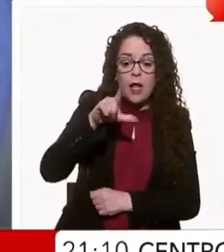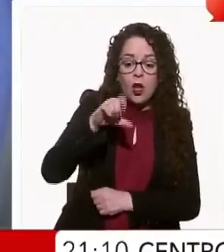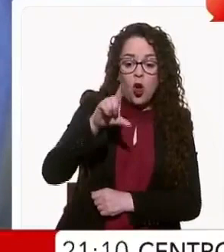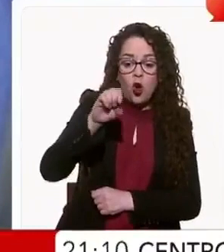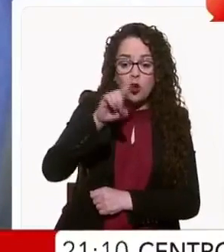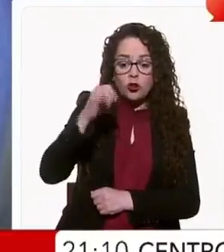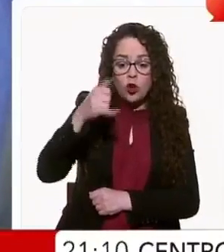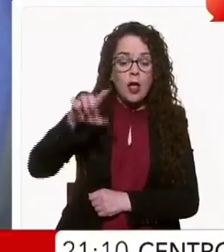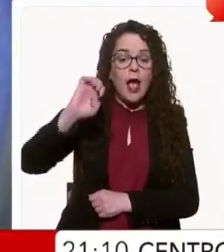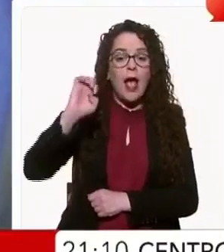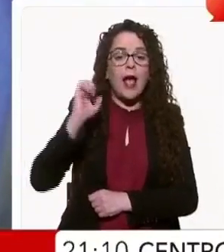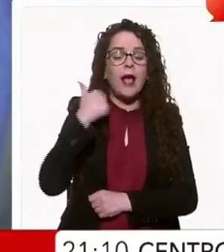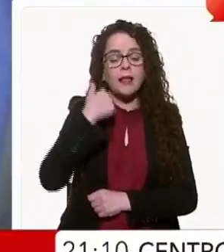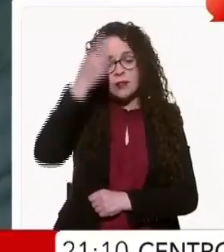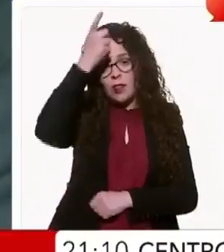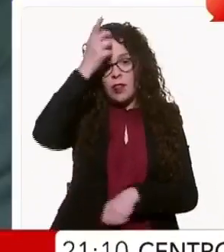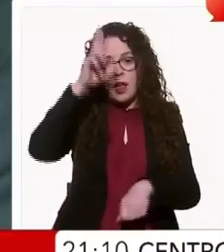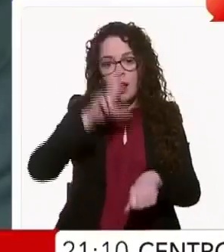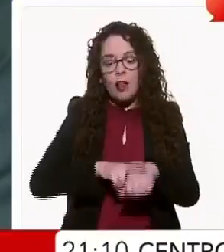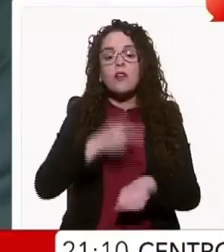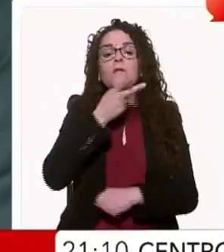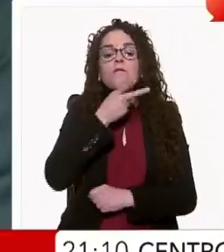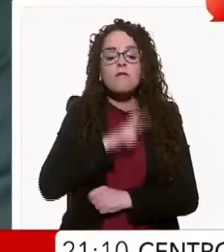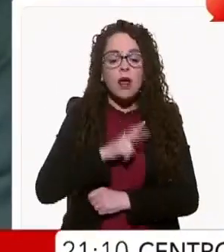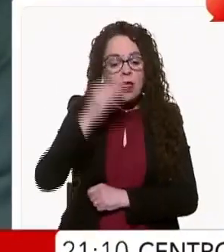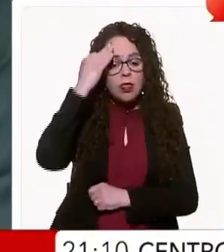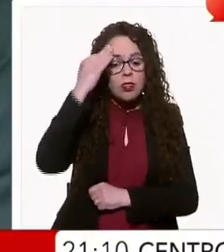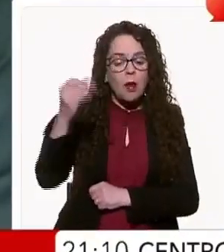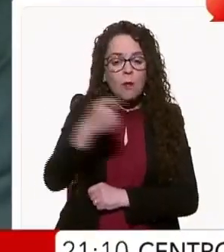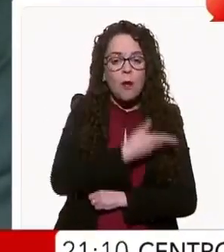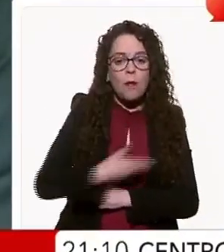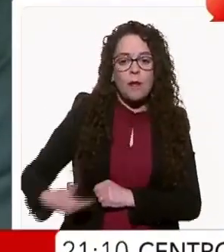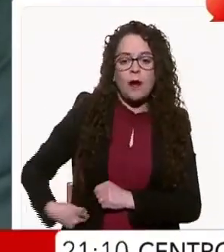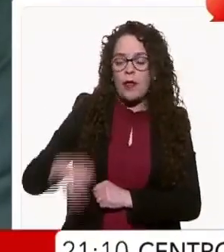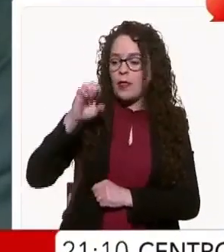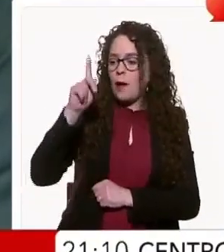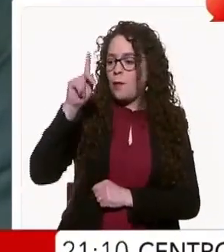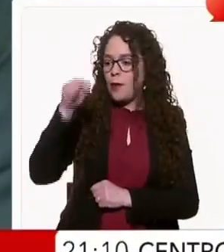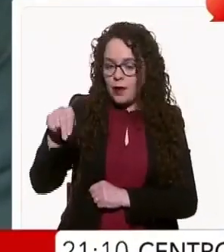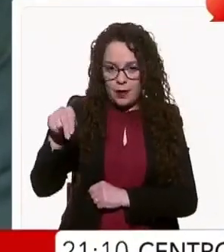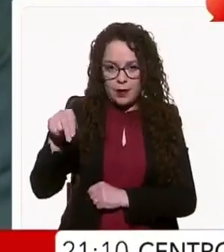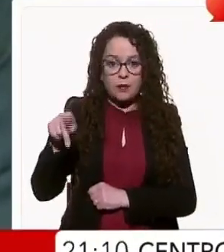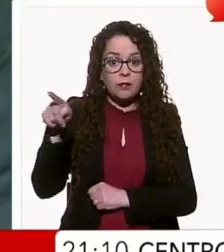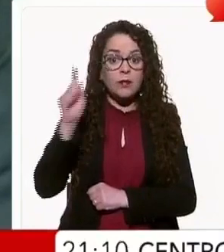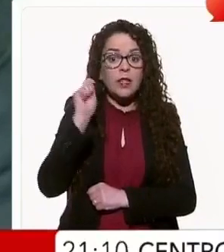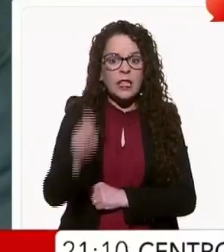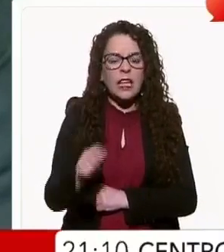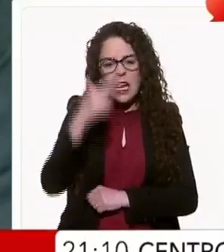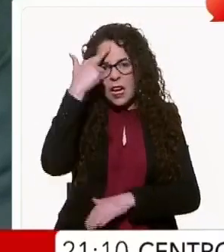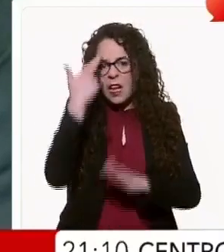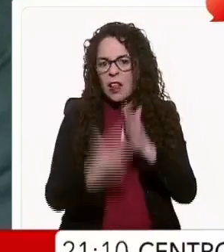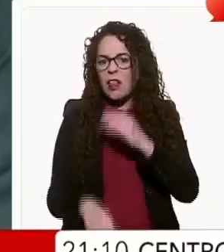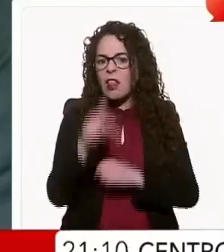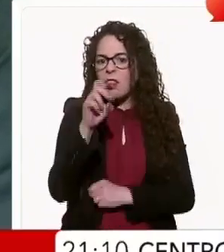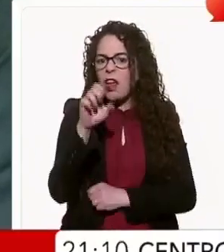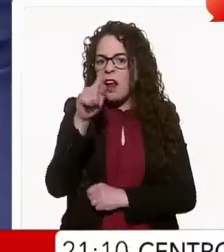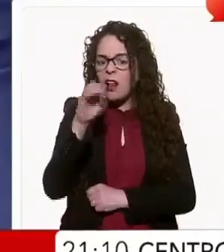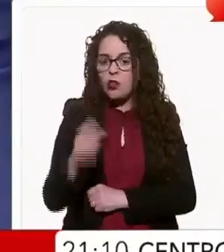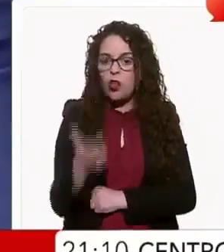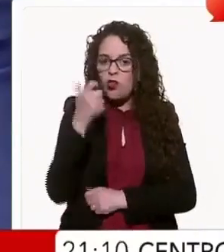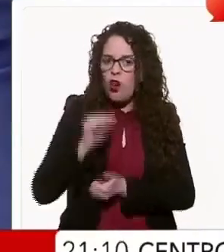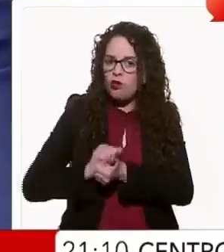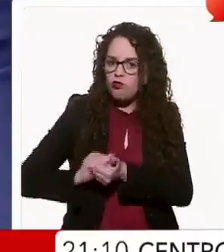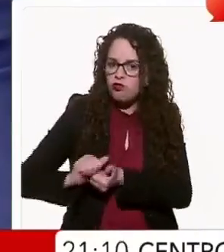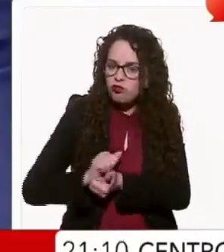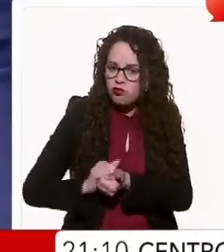Petróleos Mexicanos durante el sexenio de Enrique Peña Nieto, es procesado por los delitos de lavado de dinero,